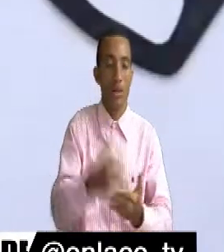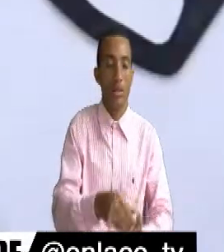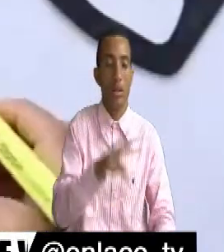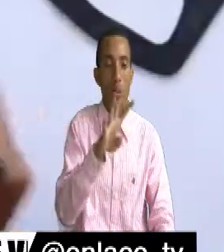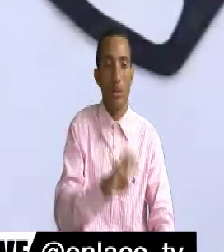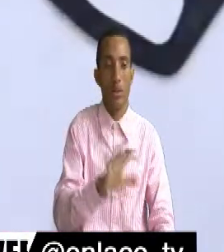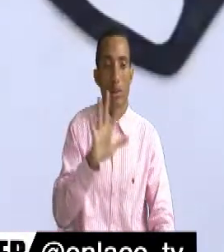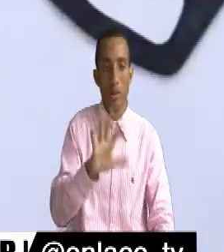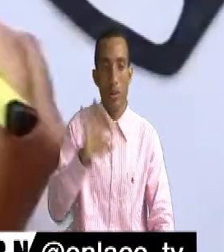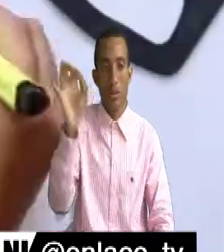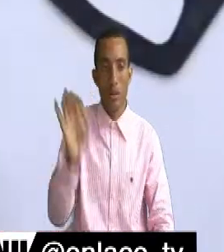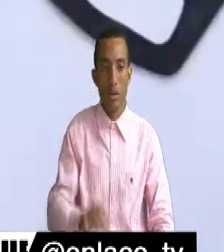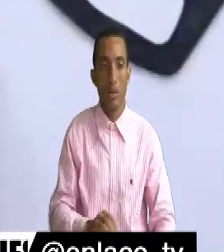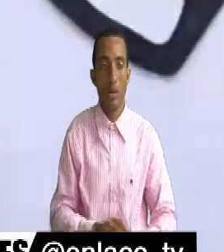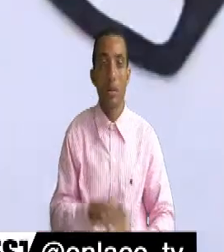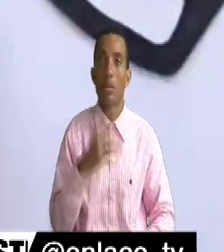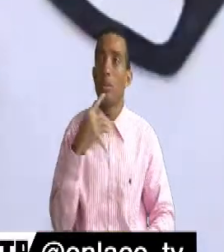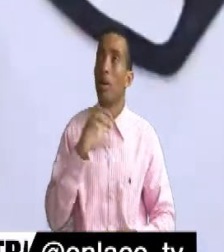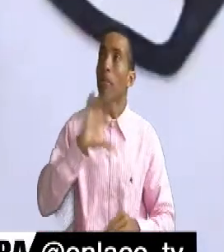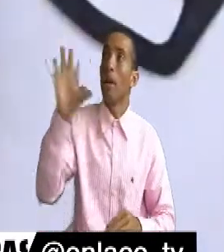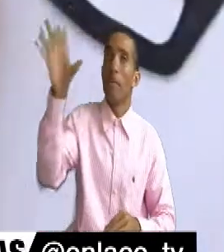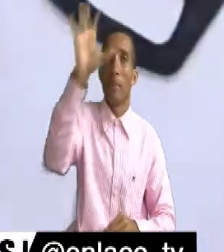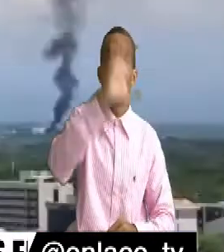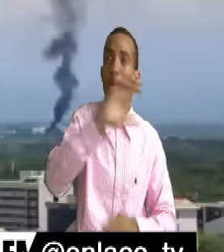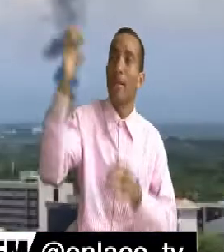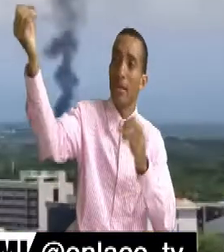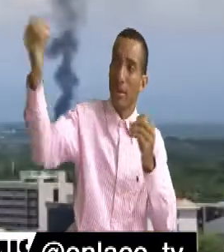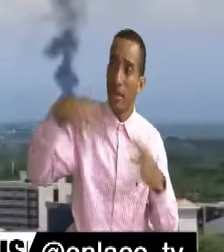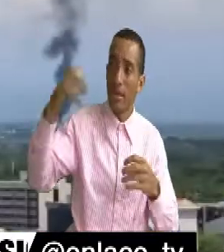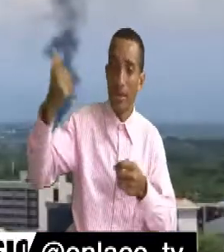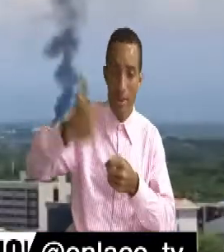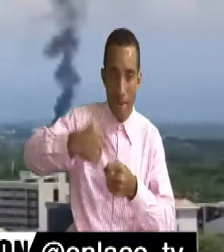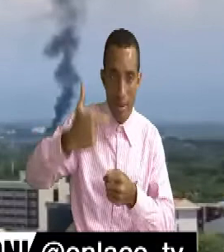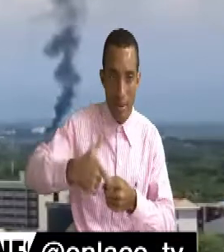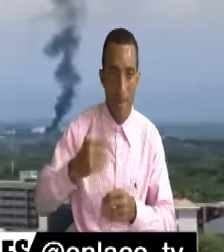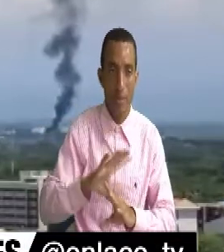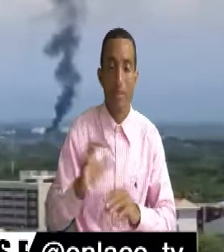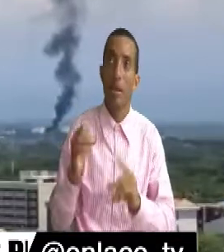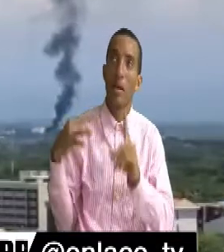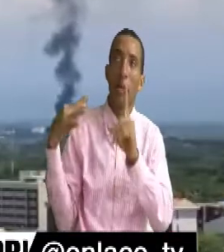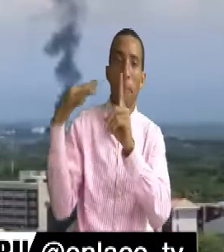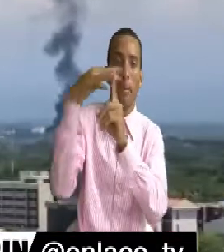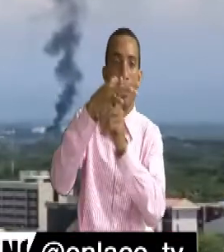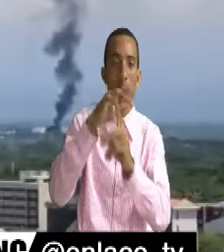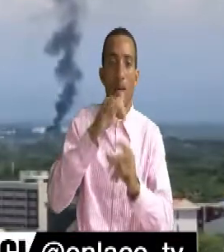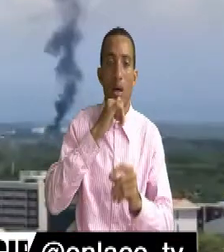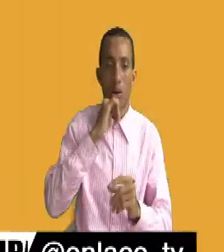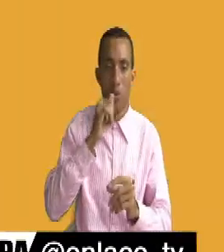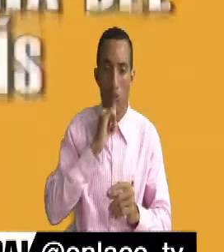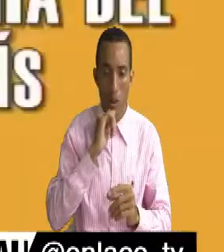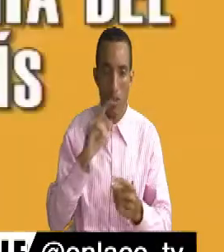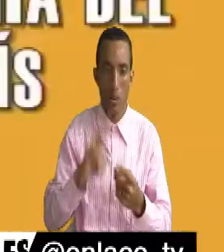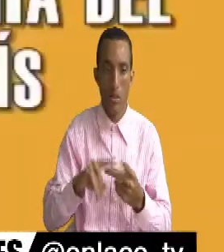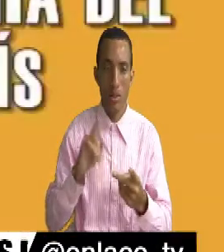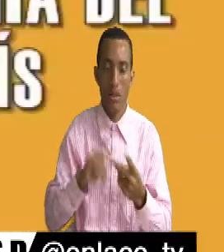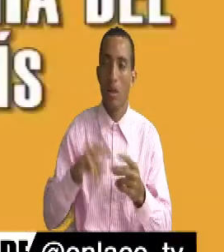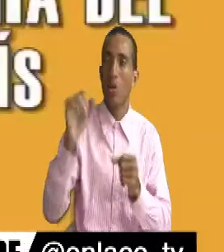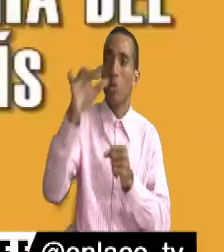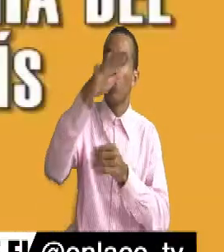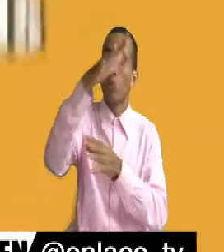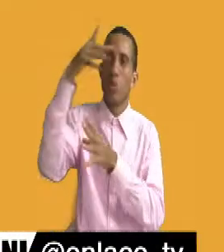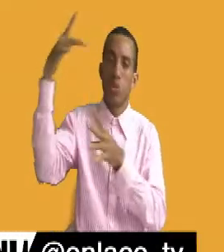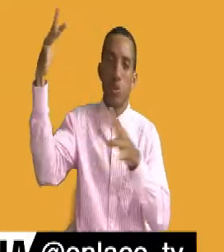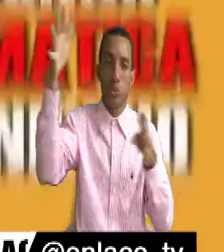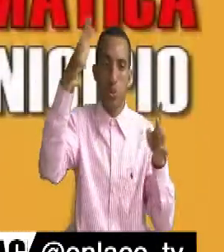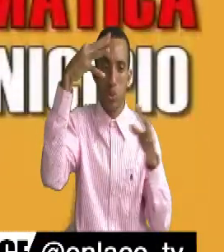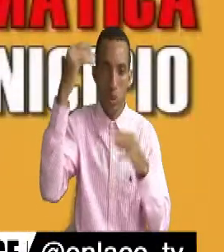convierta en importador masivo de combustibles, disminuir el impacto ambiental sobre el aire, el agua y el ecosistema que genera la operación de la refinería, para dinamizar la economía del